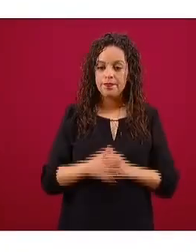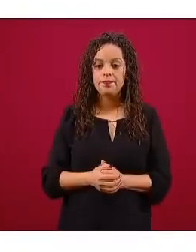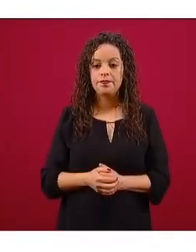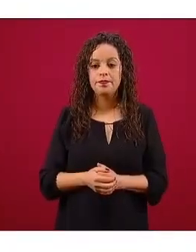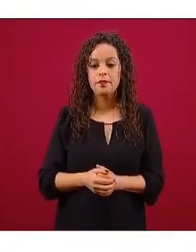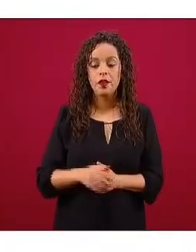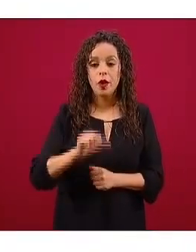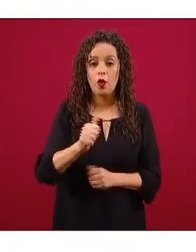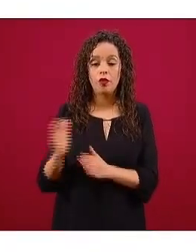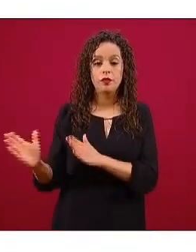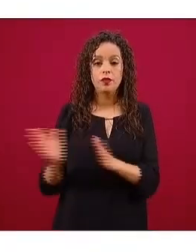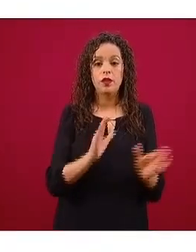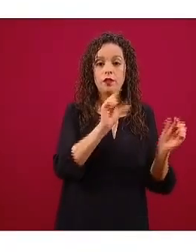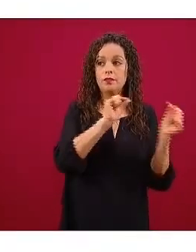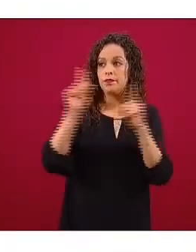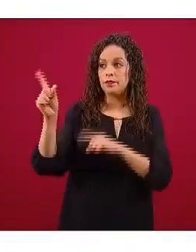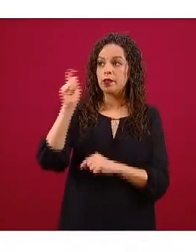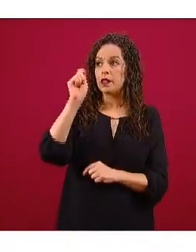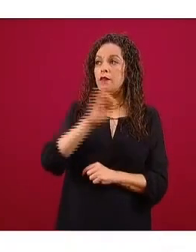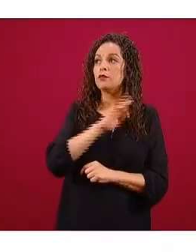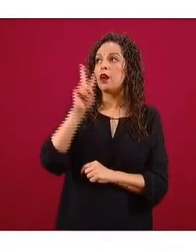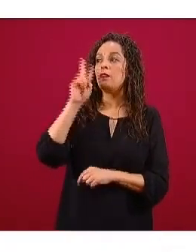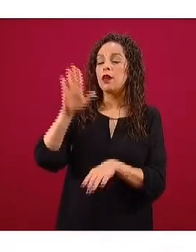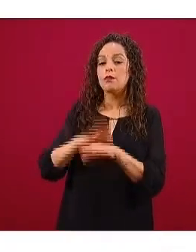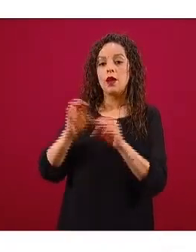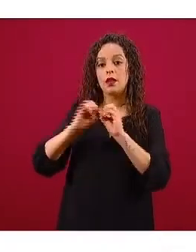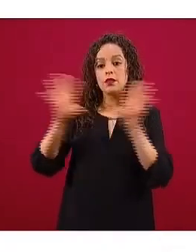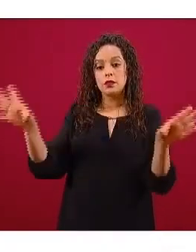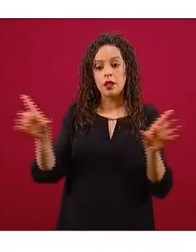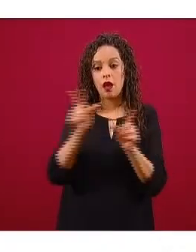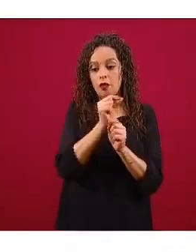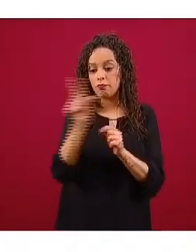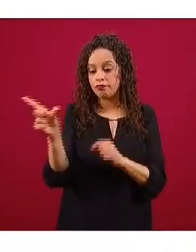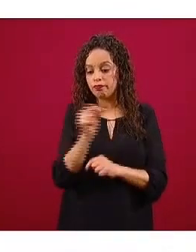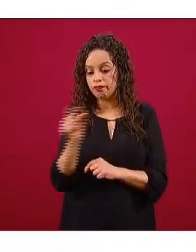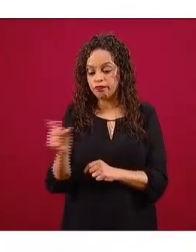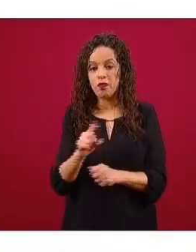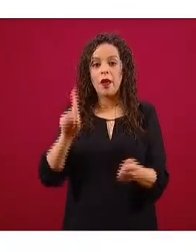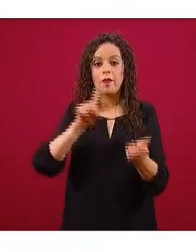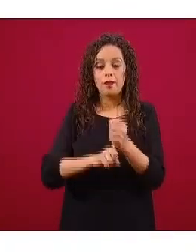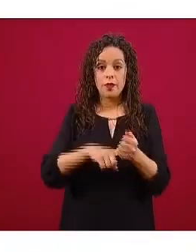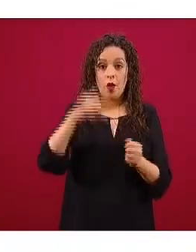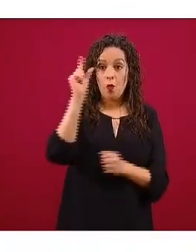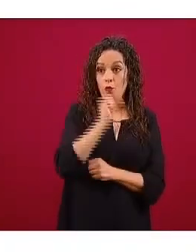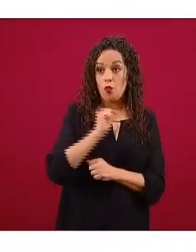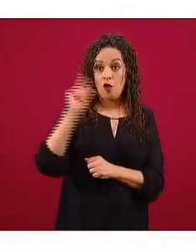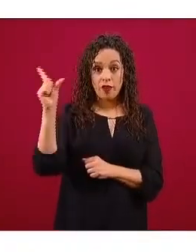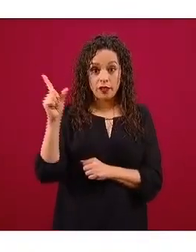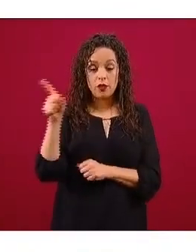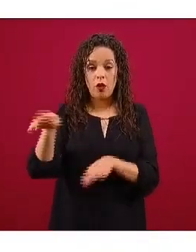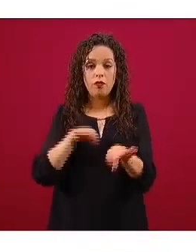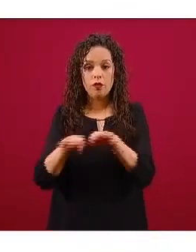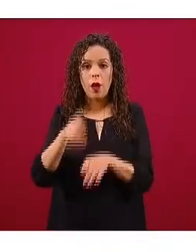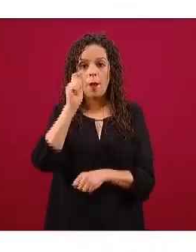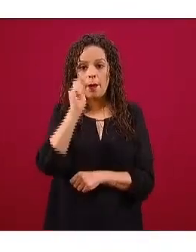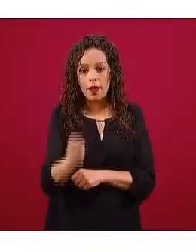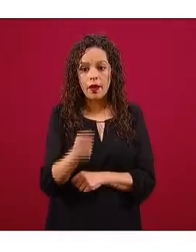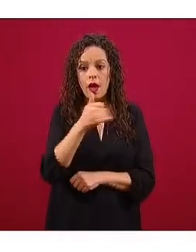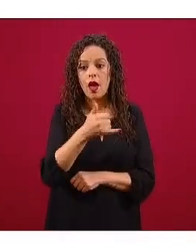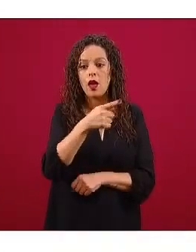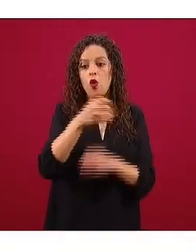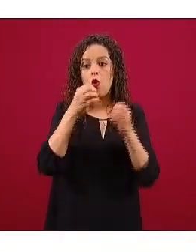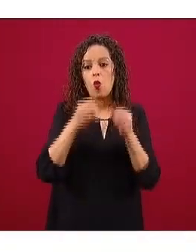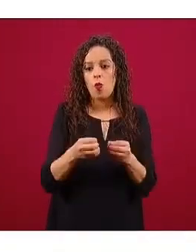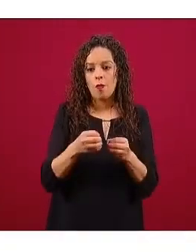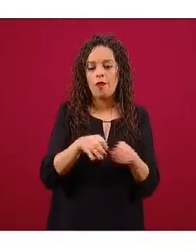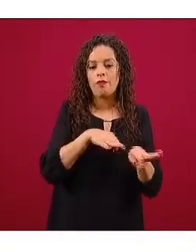precisamente la distribución porcentual por profesión o por ocupación. En el primer lugar están las